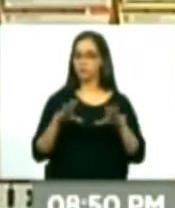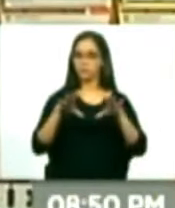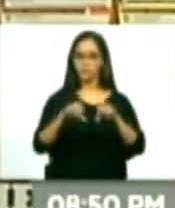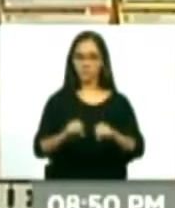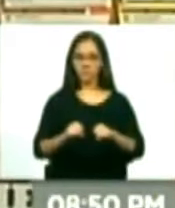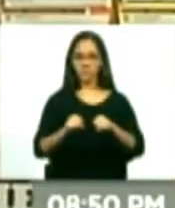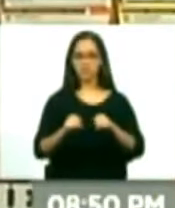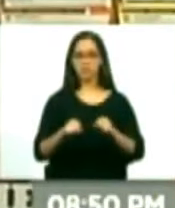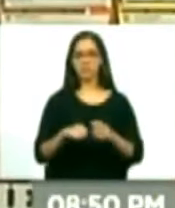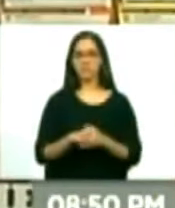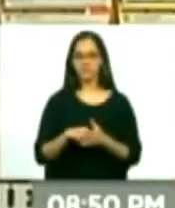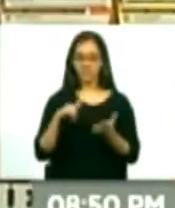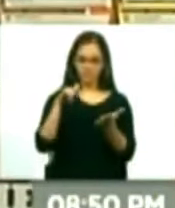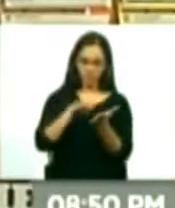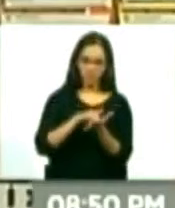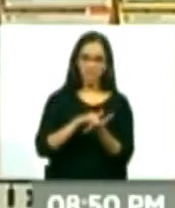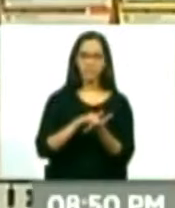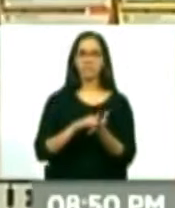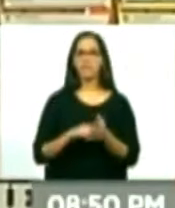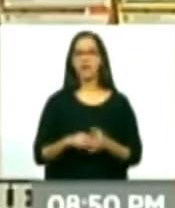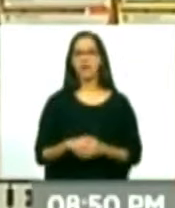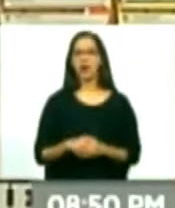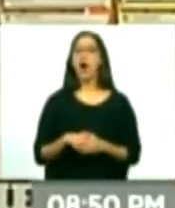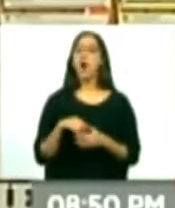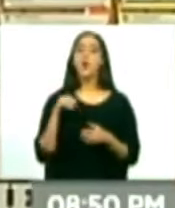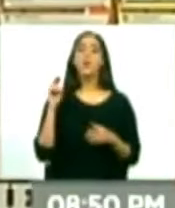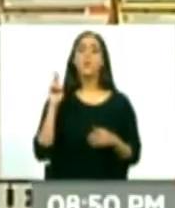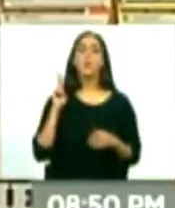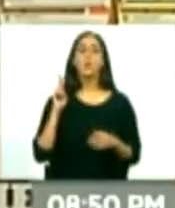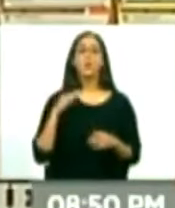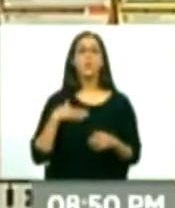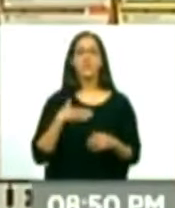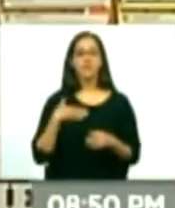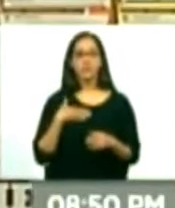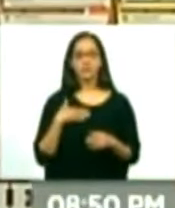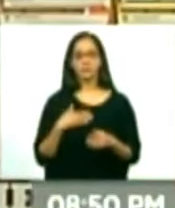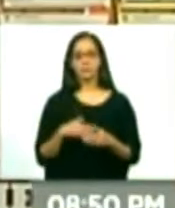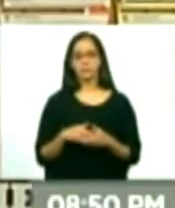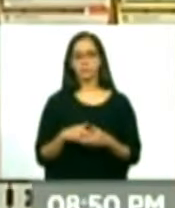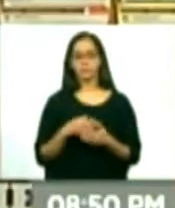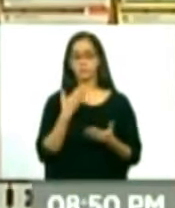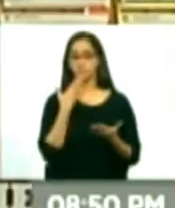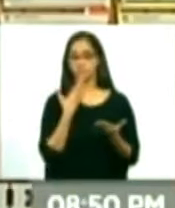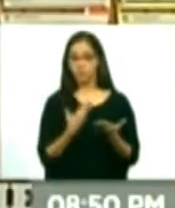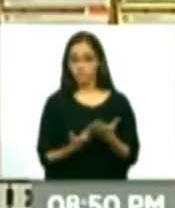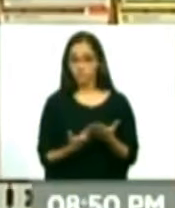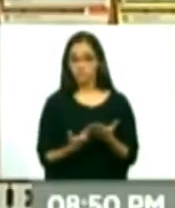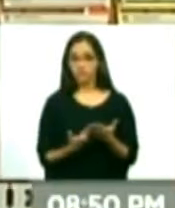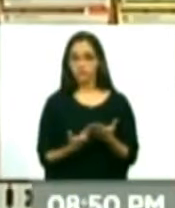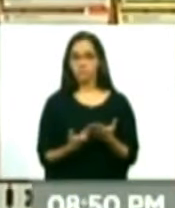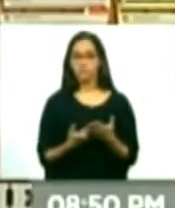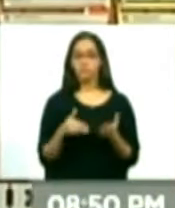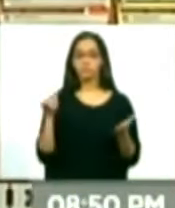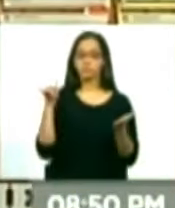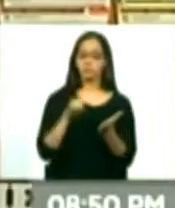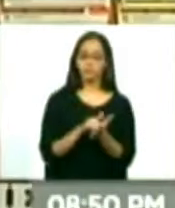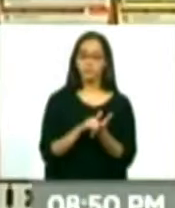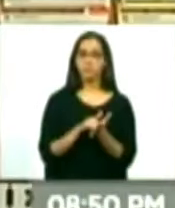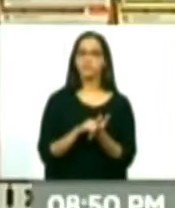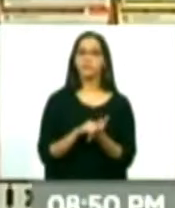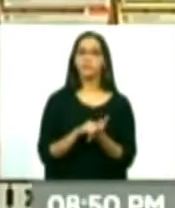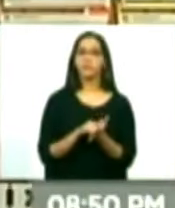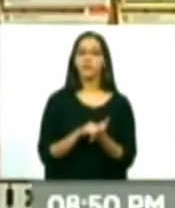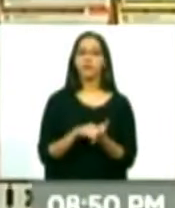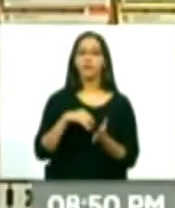de puertos y aeropuertos. Uribe le dio permiso para el aeropuerto de Pablo